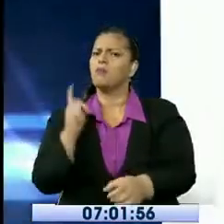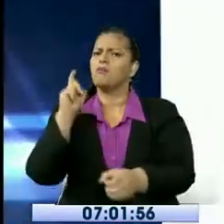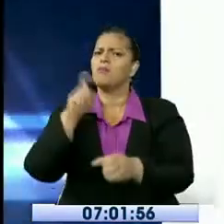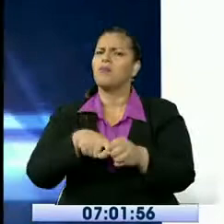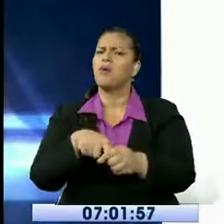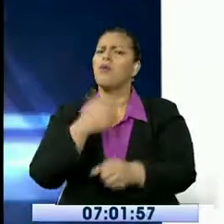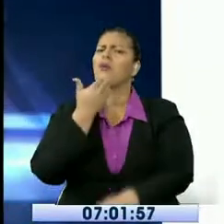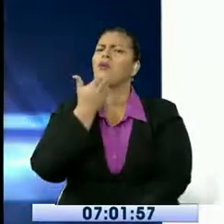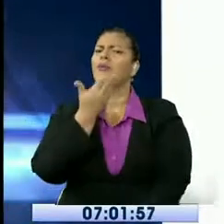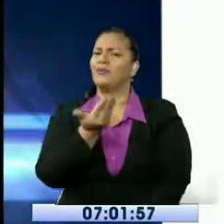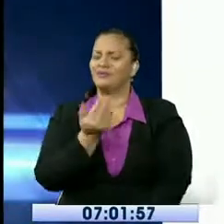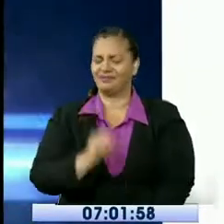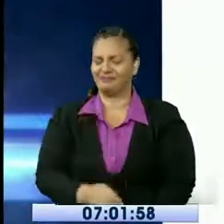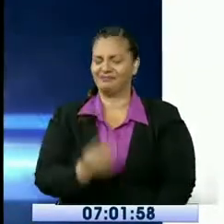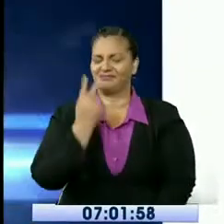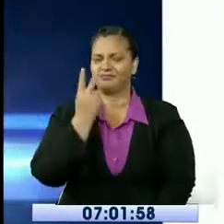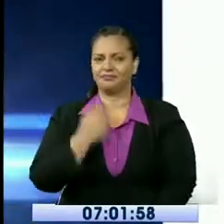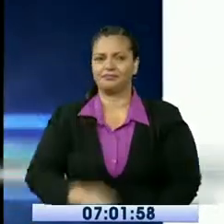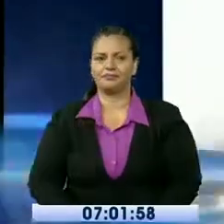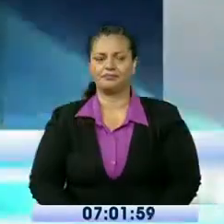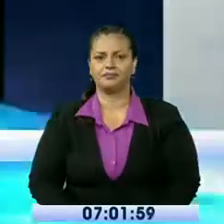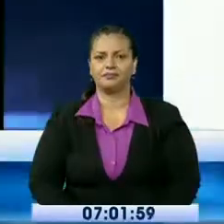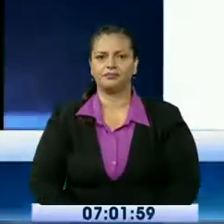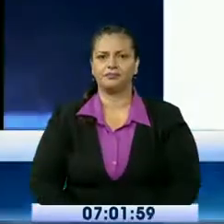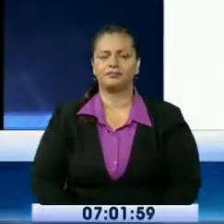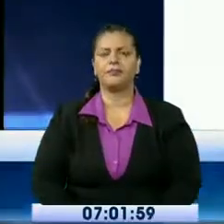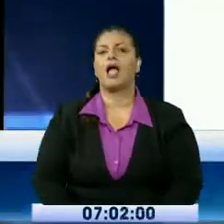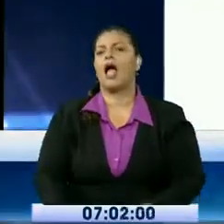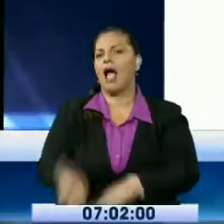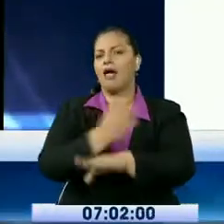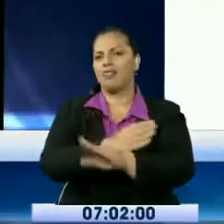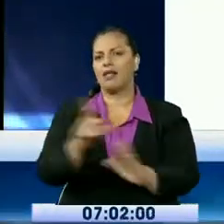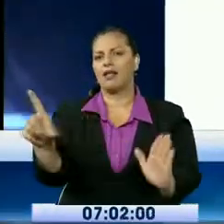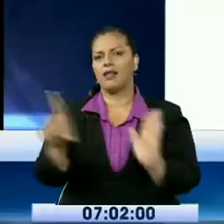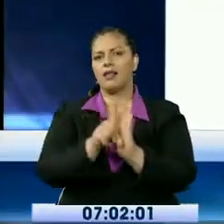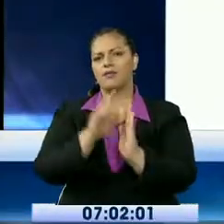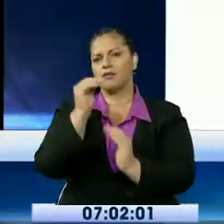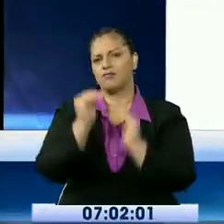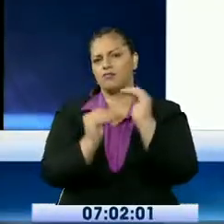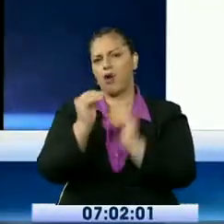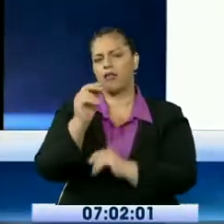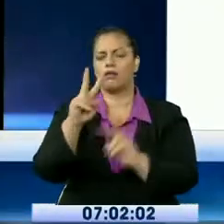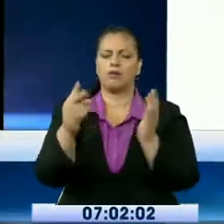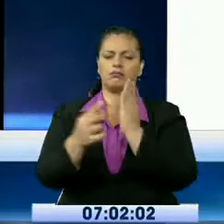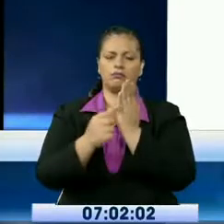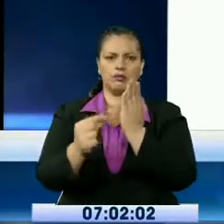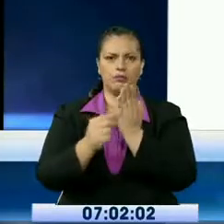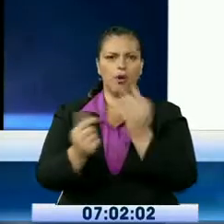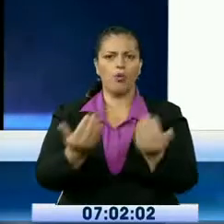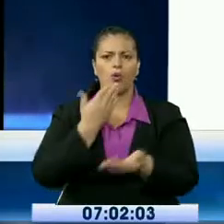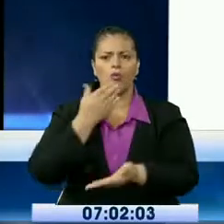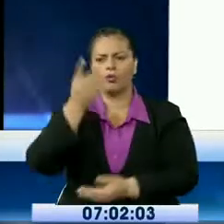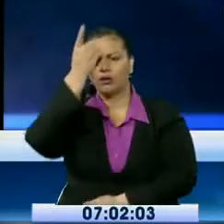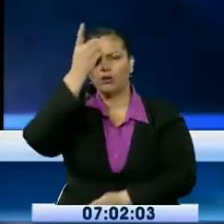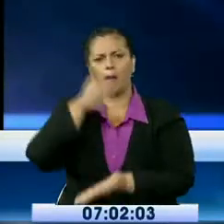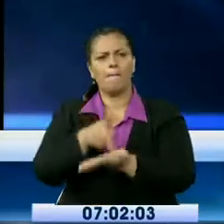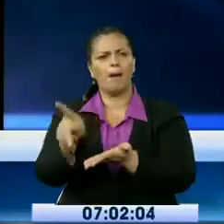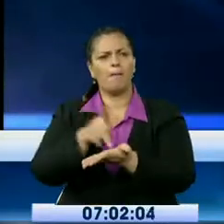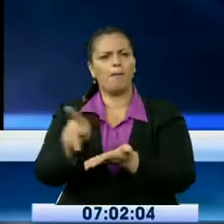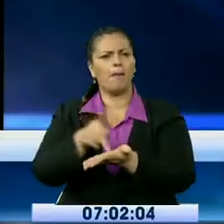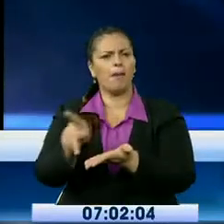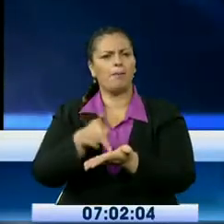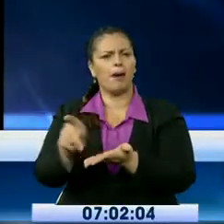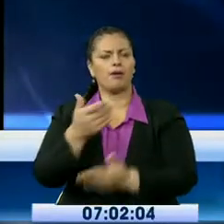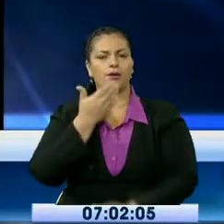A partir de la expedición de la Ley de Equilibrio en las Finanzas Públicas, se incorporó un incentivo para el uso del dinero electrónico y existe